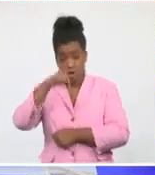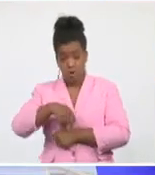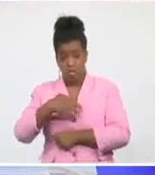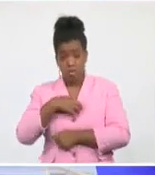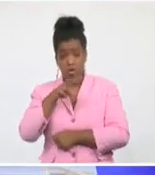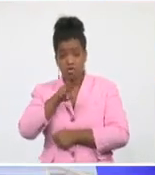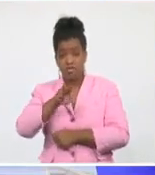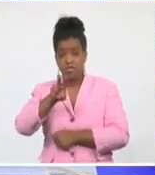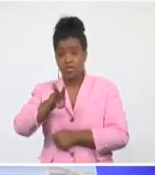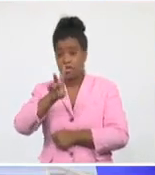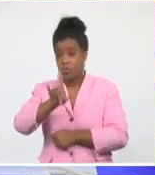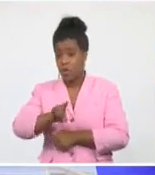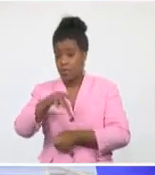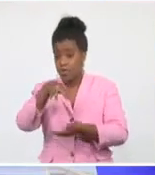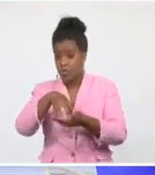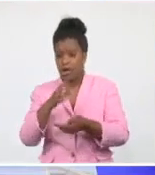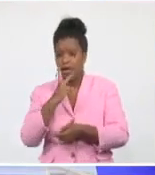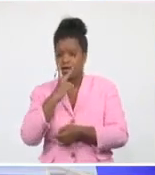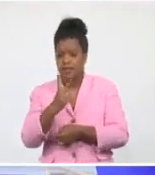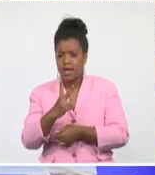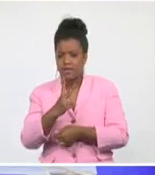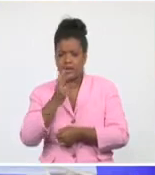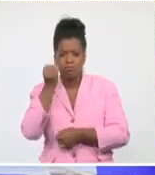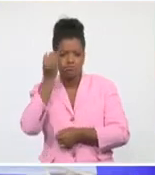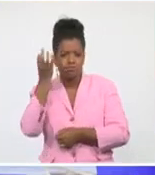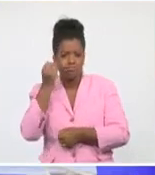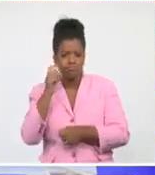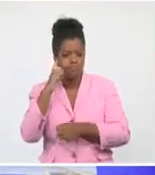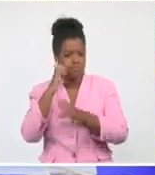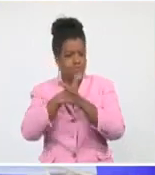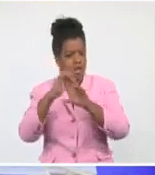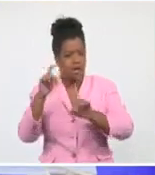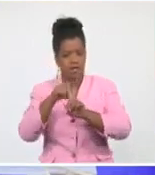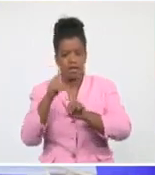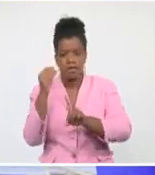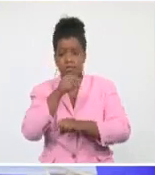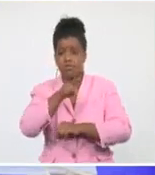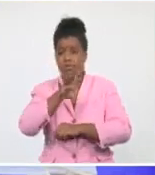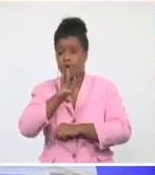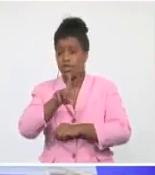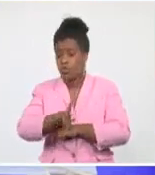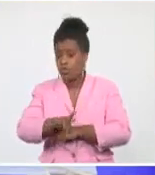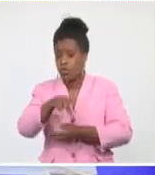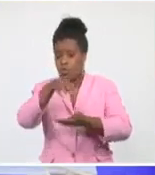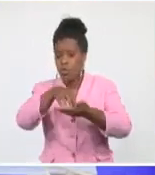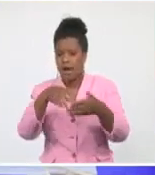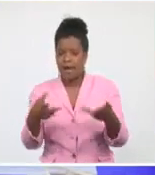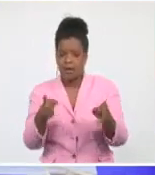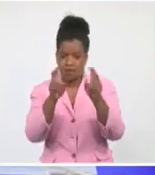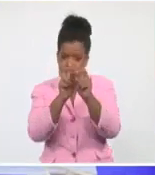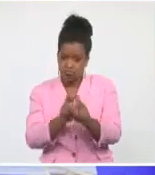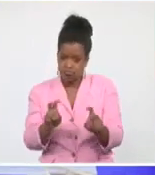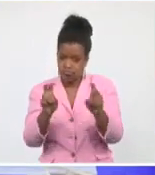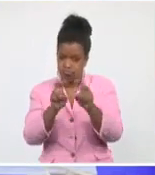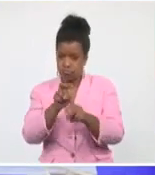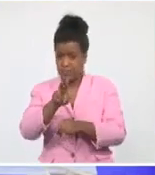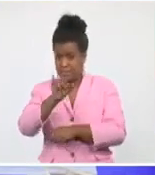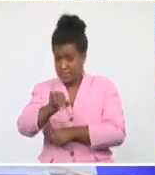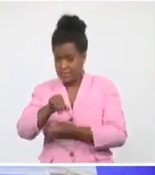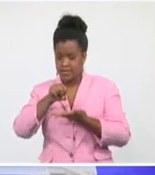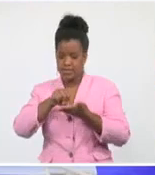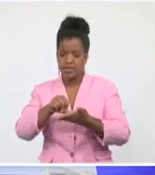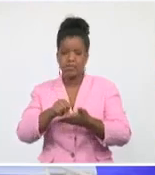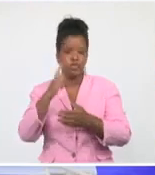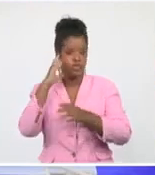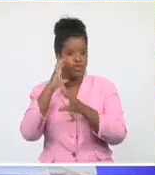ciencia, tecnología e innovación, de las cuales 141 son centros de investigación, 26 centros de servicios